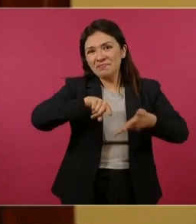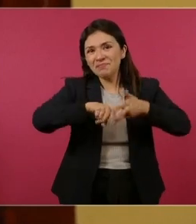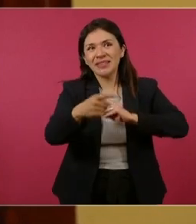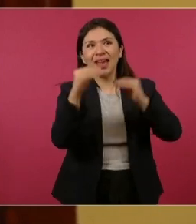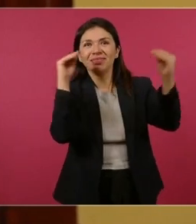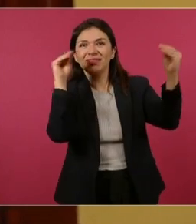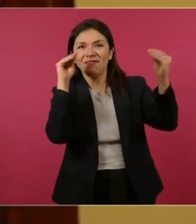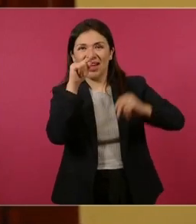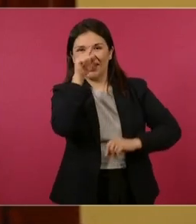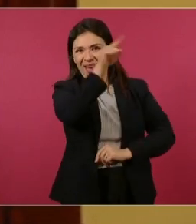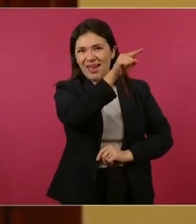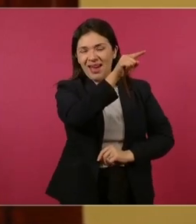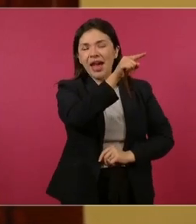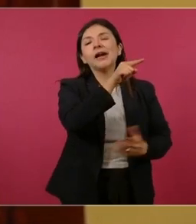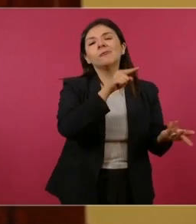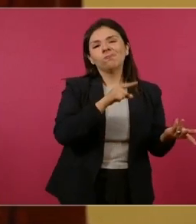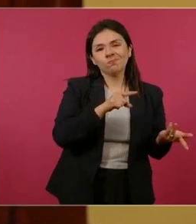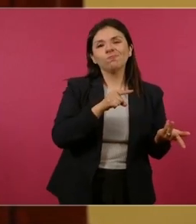pues sí,